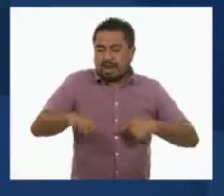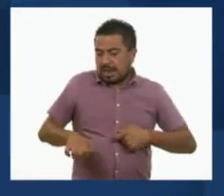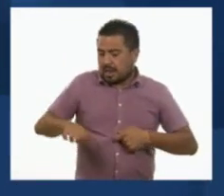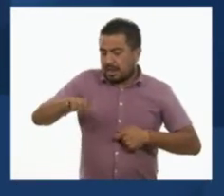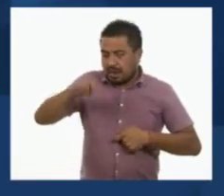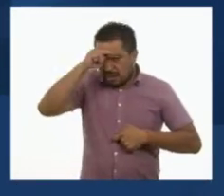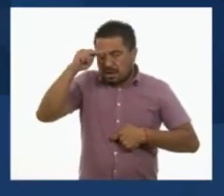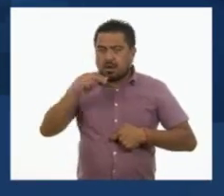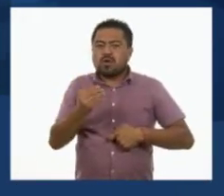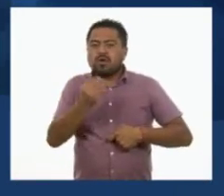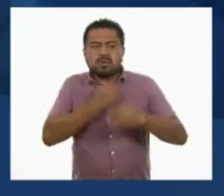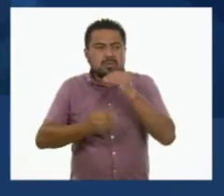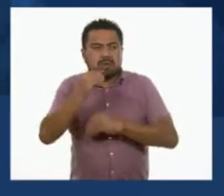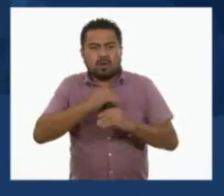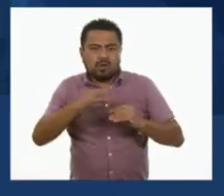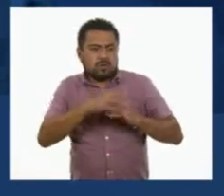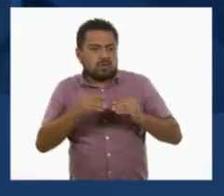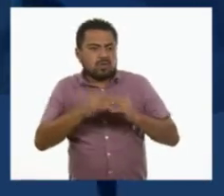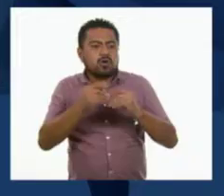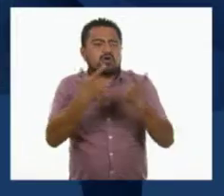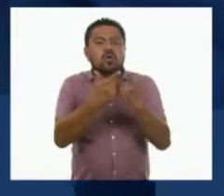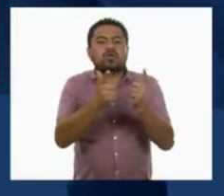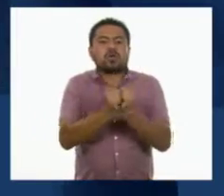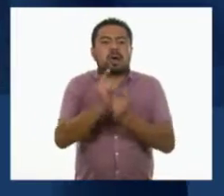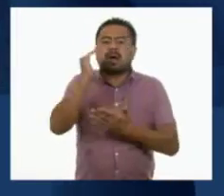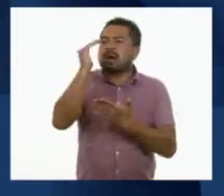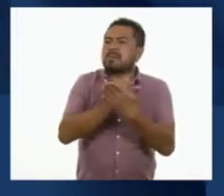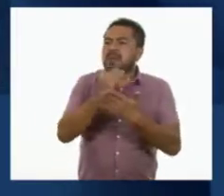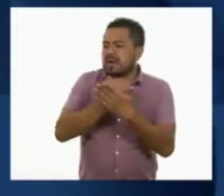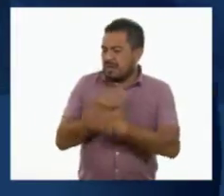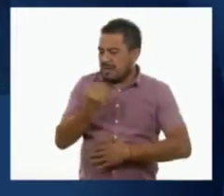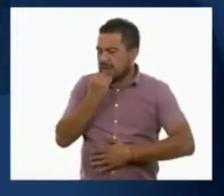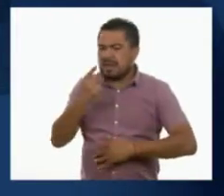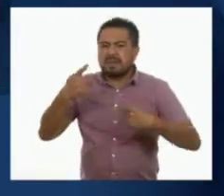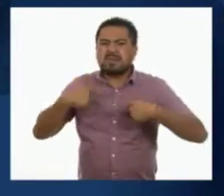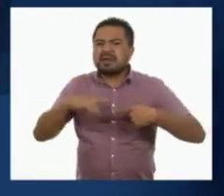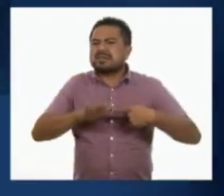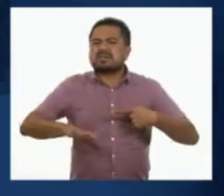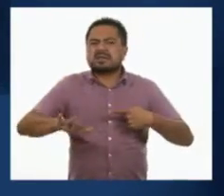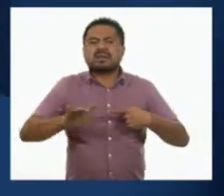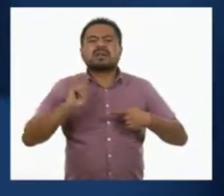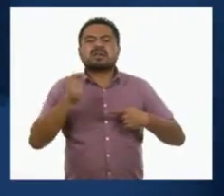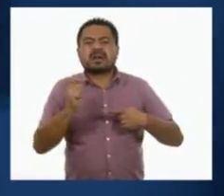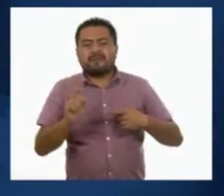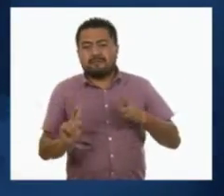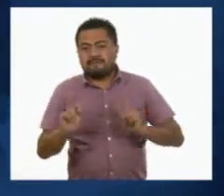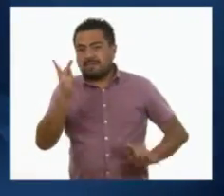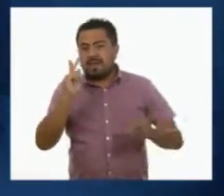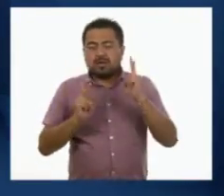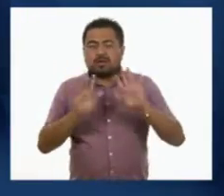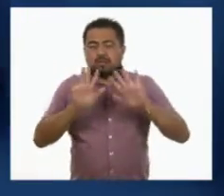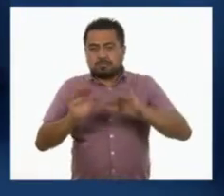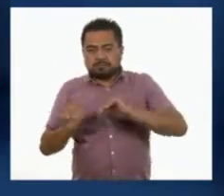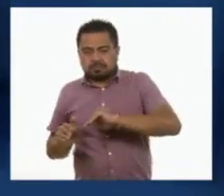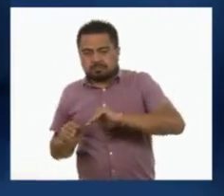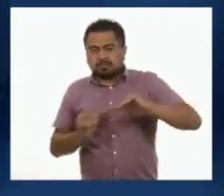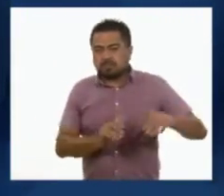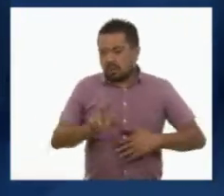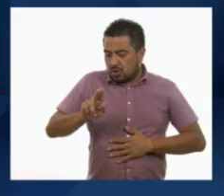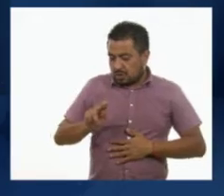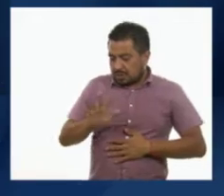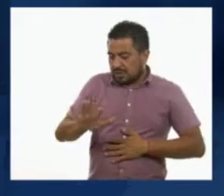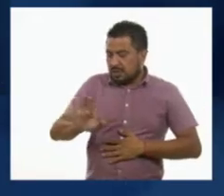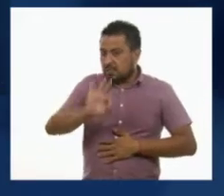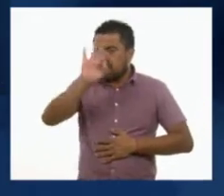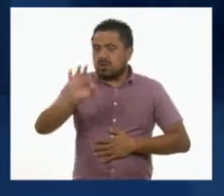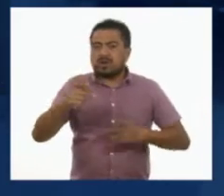mexicana consume frutas y que el grupo de alimentos de menor consumo en la población son las verduras. Por otro lado,